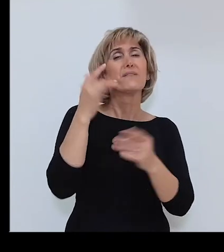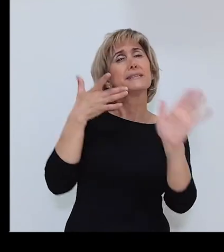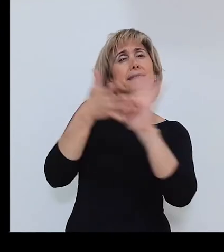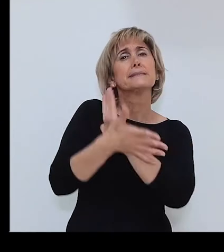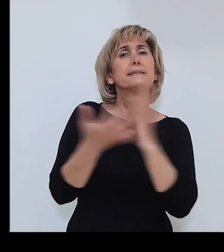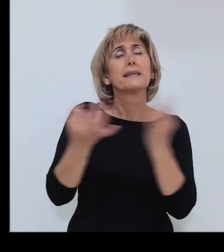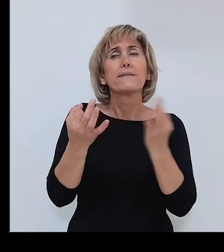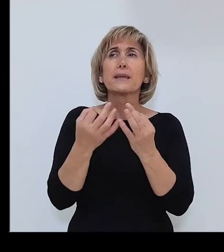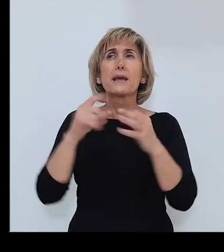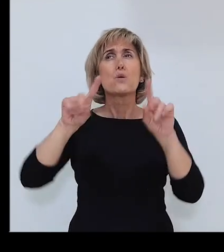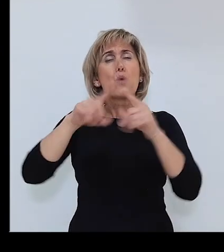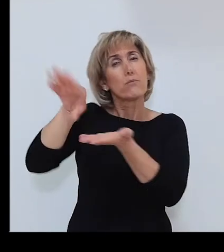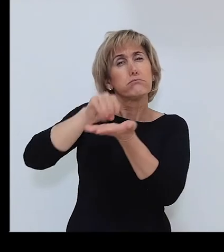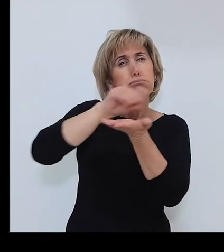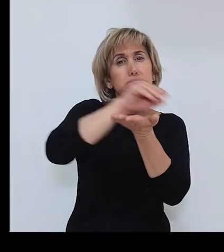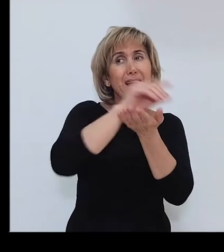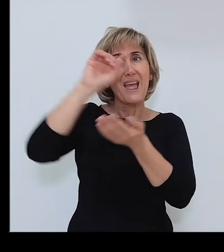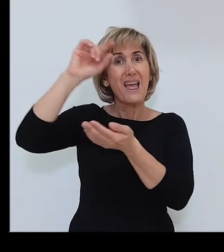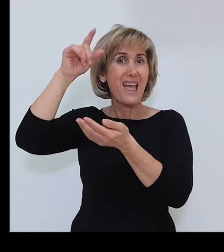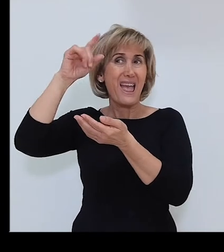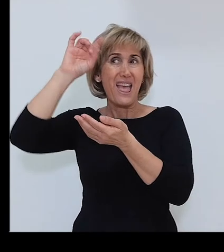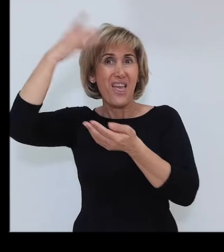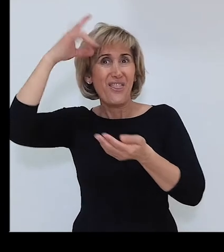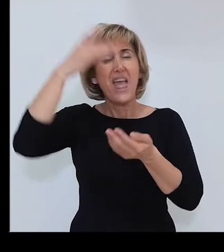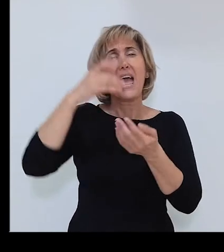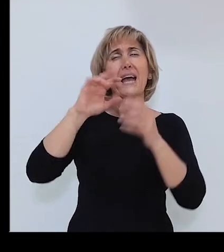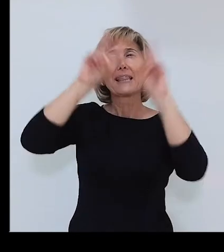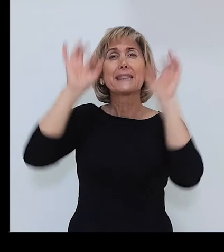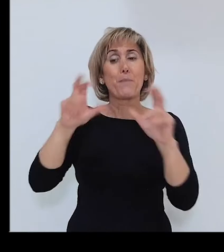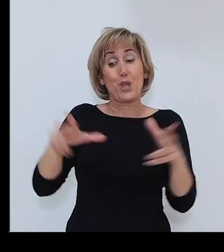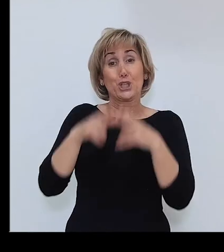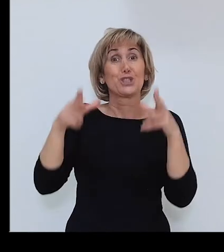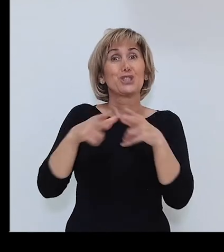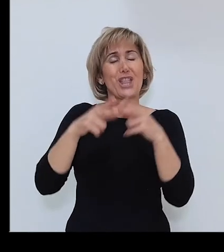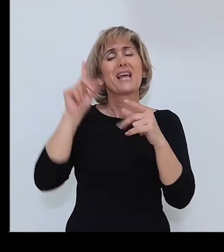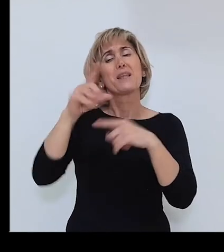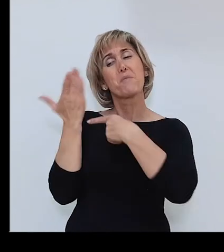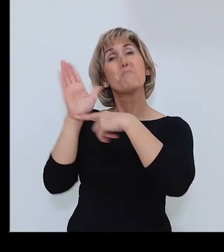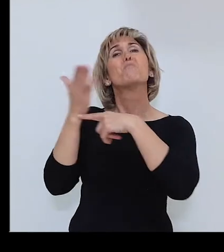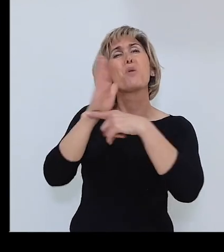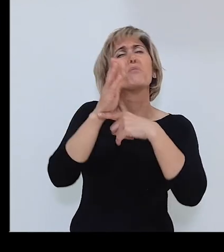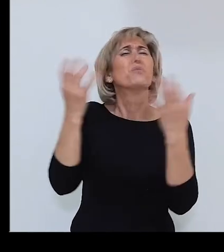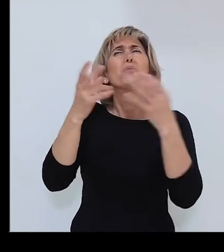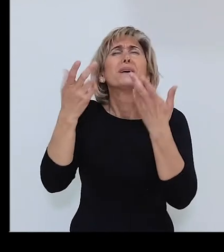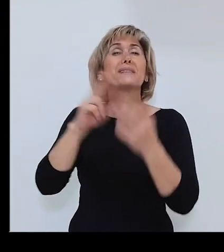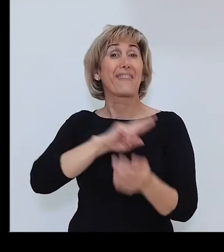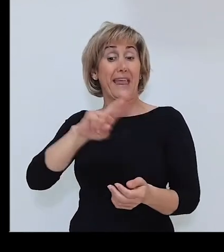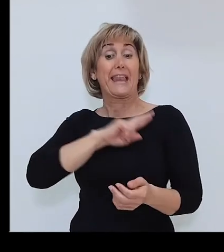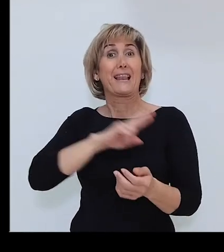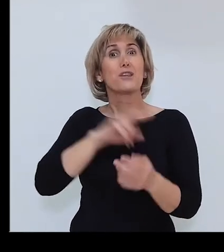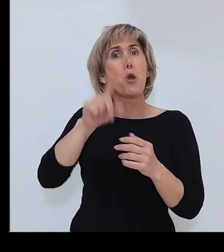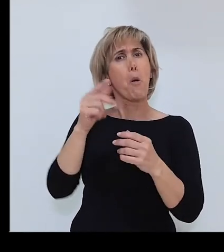su compendio, digamos, de las ideas sobre el orden social y la propuesta de religión